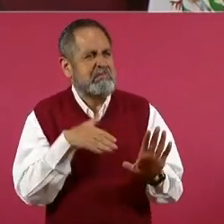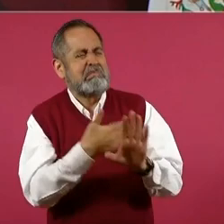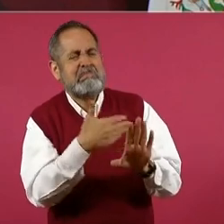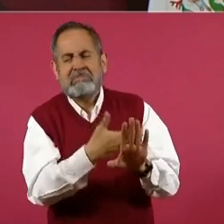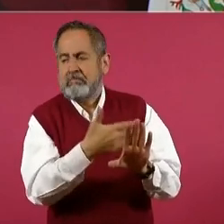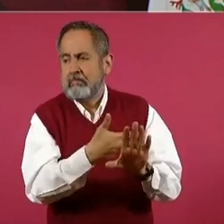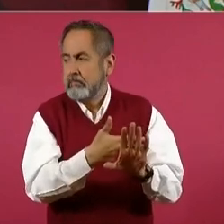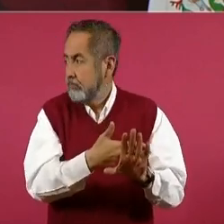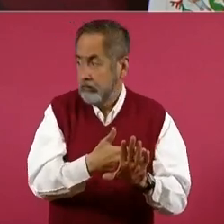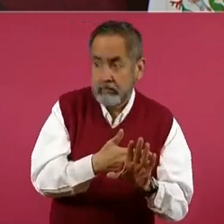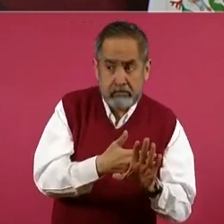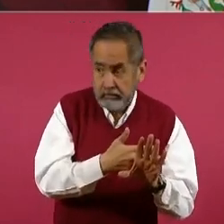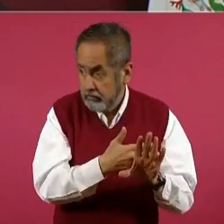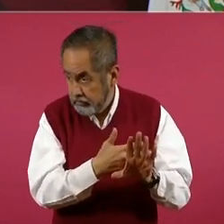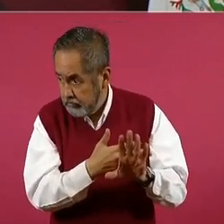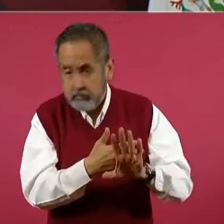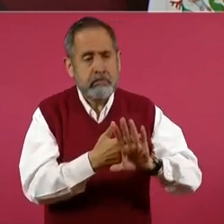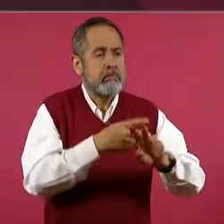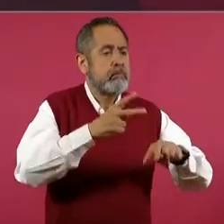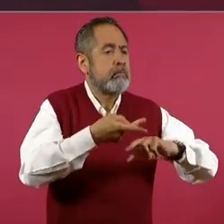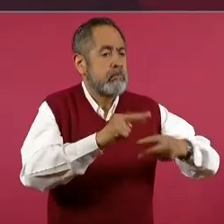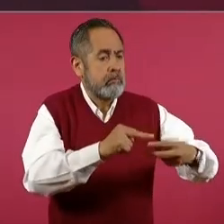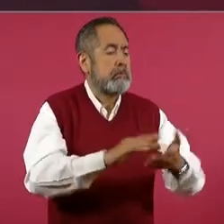pero allá en Torreón